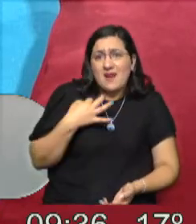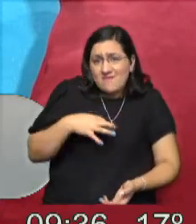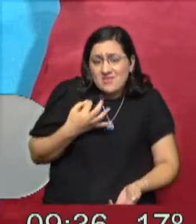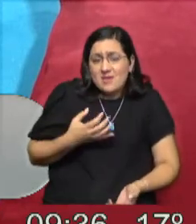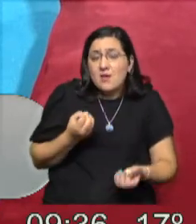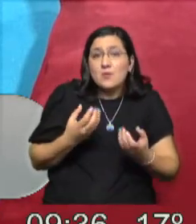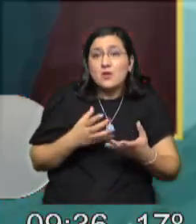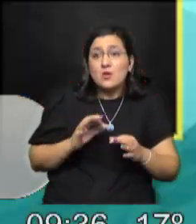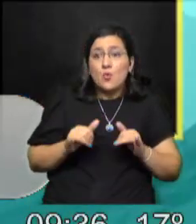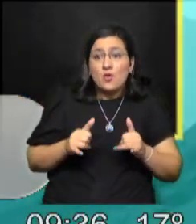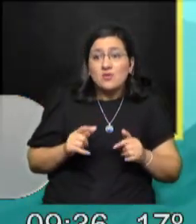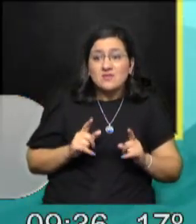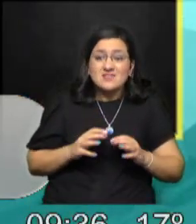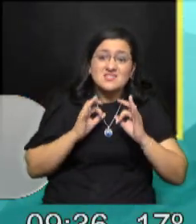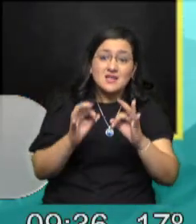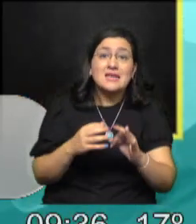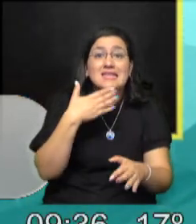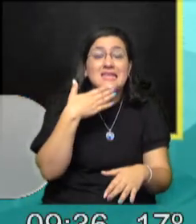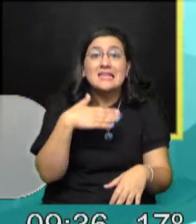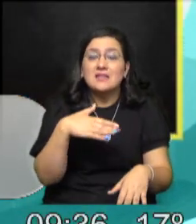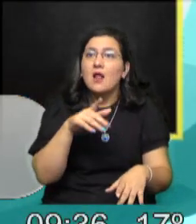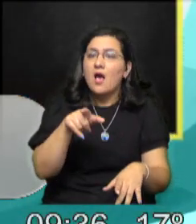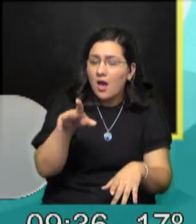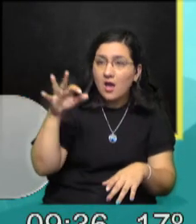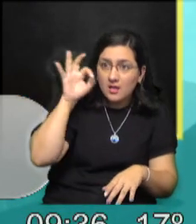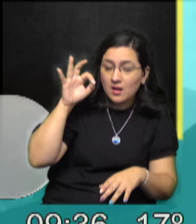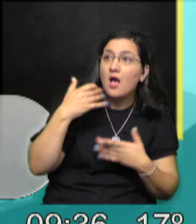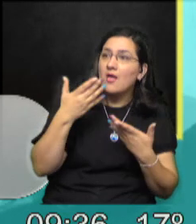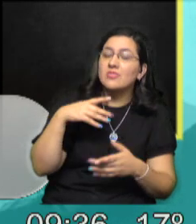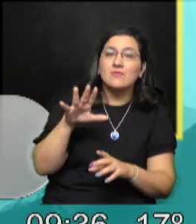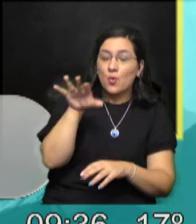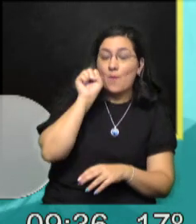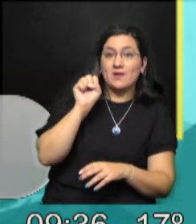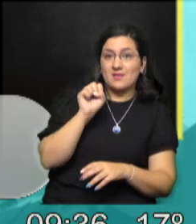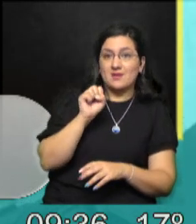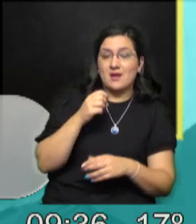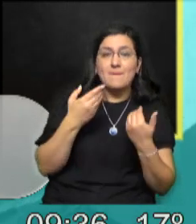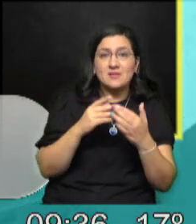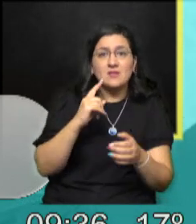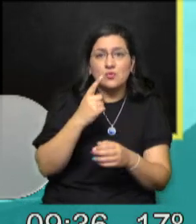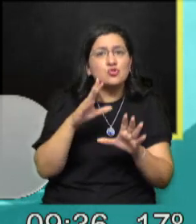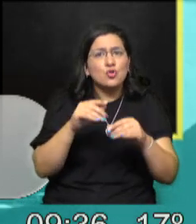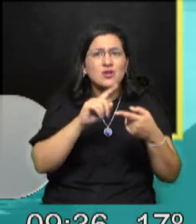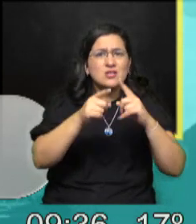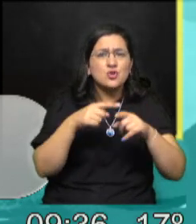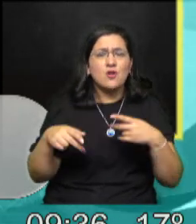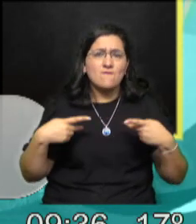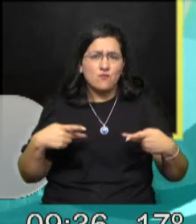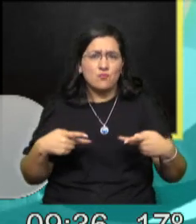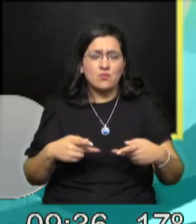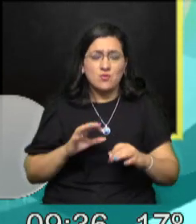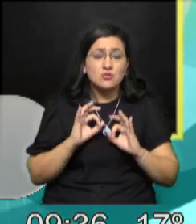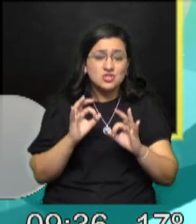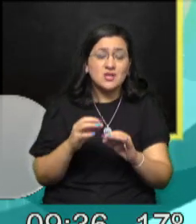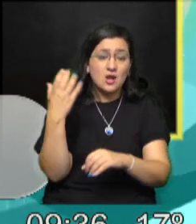jugador tiene que llegar y ya tiene que entender. Eso es lo fundamental. La idea es, el curso justamente es desde el día 1, es todo vocabulario de fútbol. De que cuando el jugador llegue al club